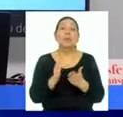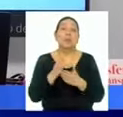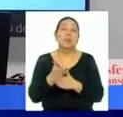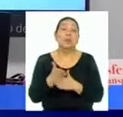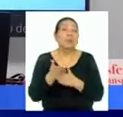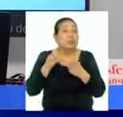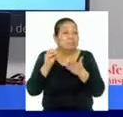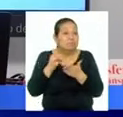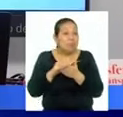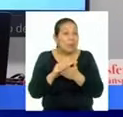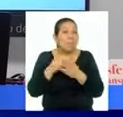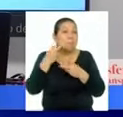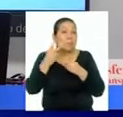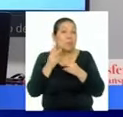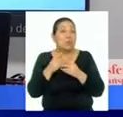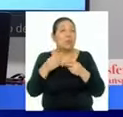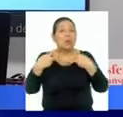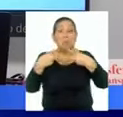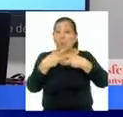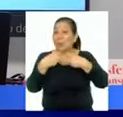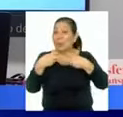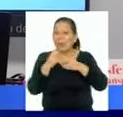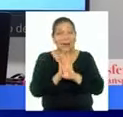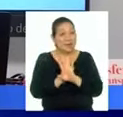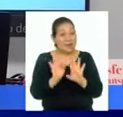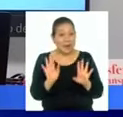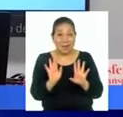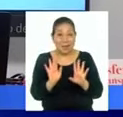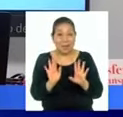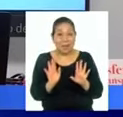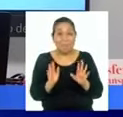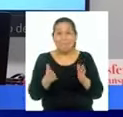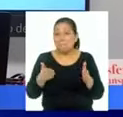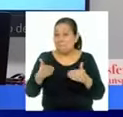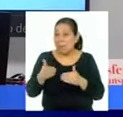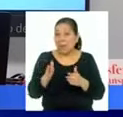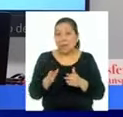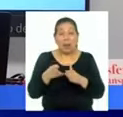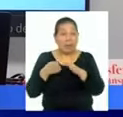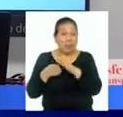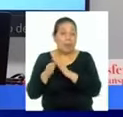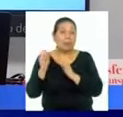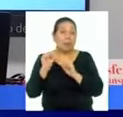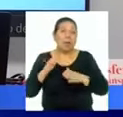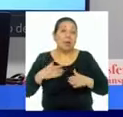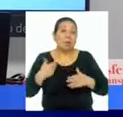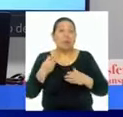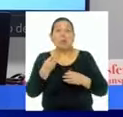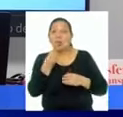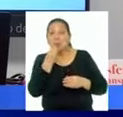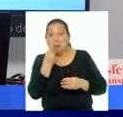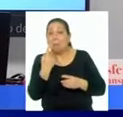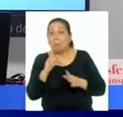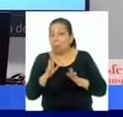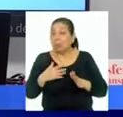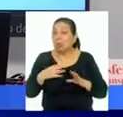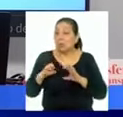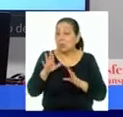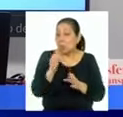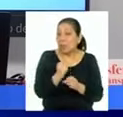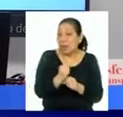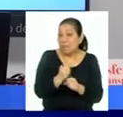través de la implementación de visitas virtuales y del ingreso de paquetería a los internos para que puedan tener alimentos, para que puedan realizar